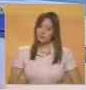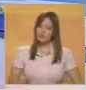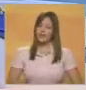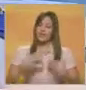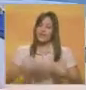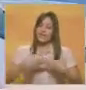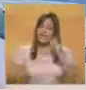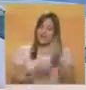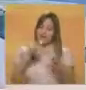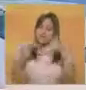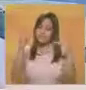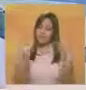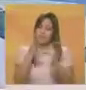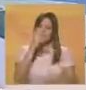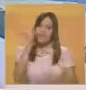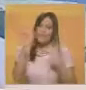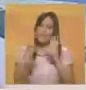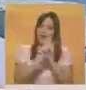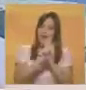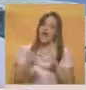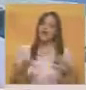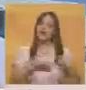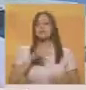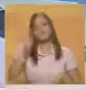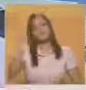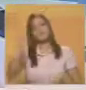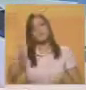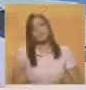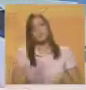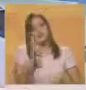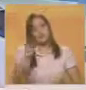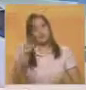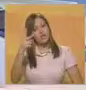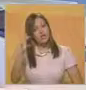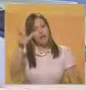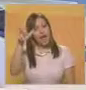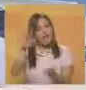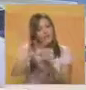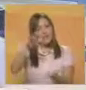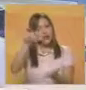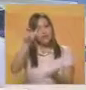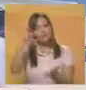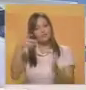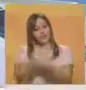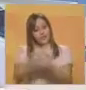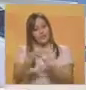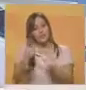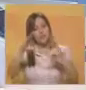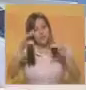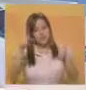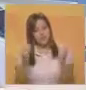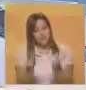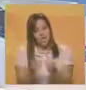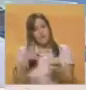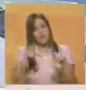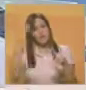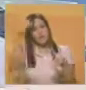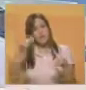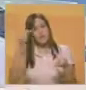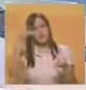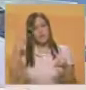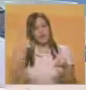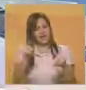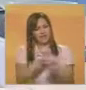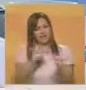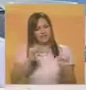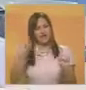El fabricante de las prótesis francesas PIP reconoció haber usado silicona no aprobada por los reguladores en sus prótesis, pero calificó de criminal